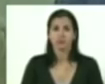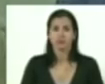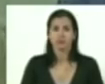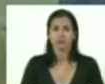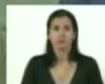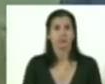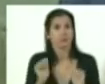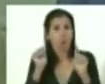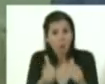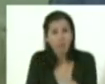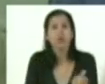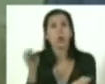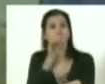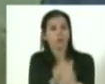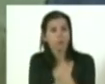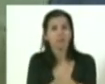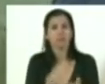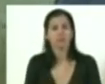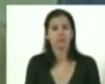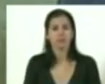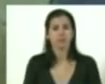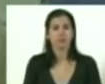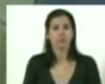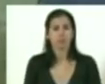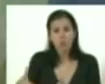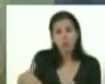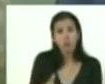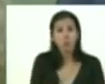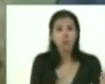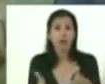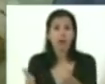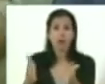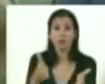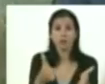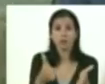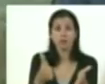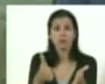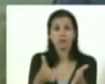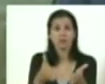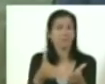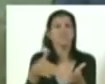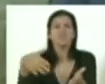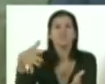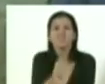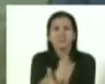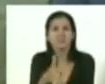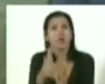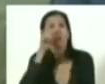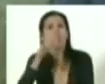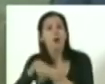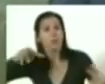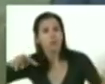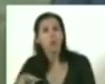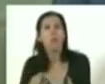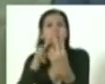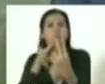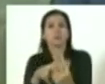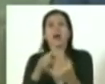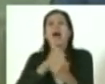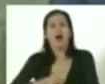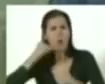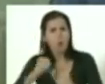se inicia de nuevo la ruta, el reencuentro popular, la